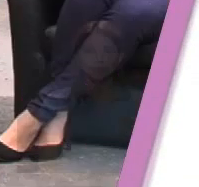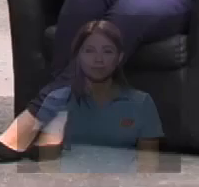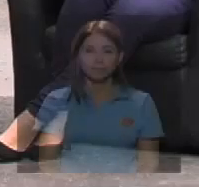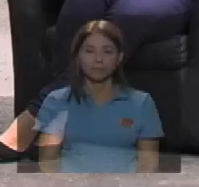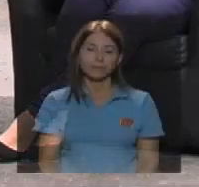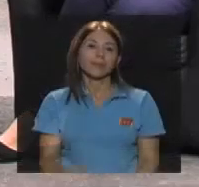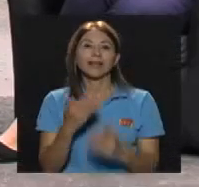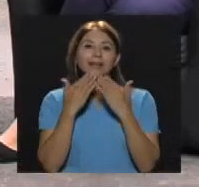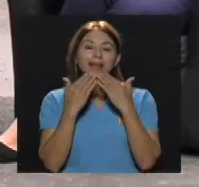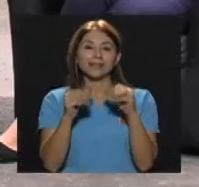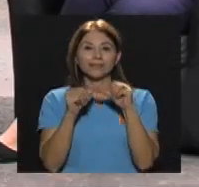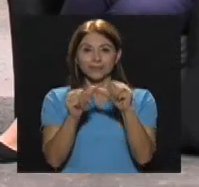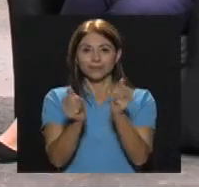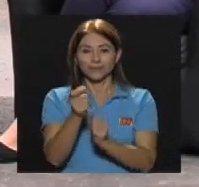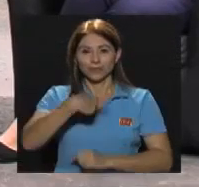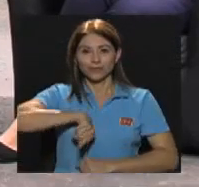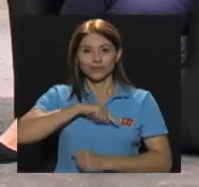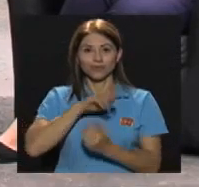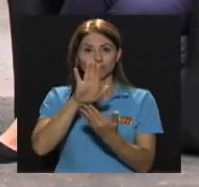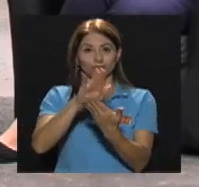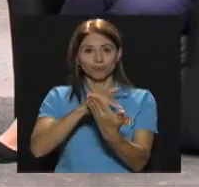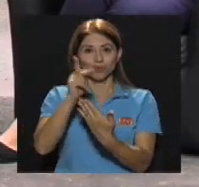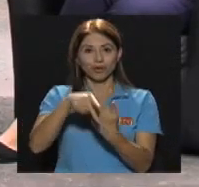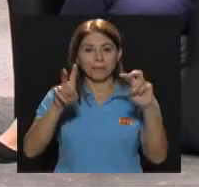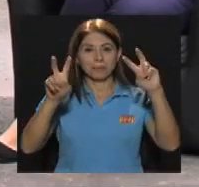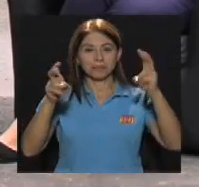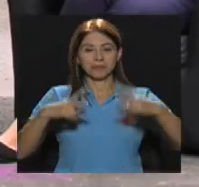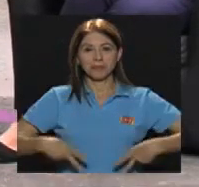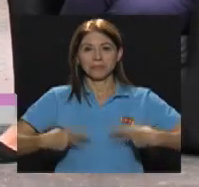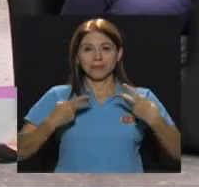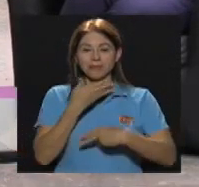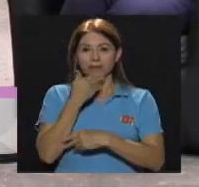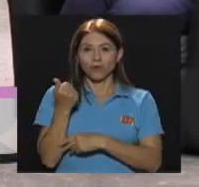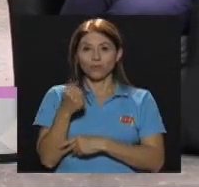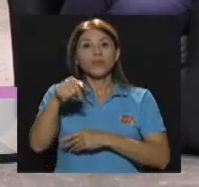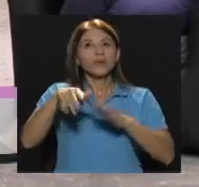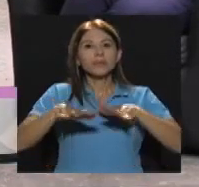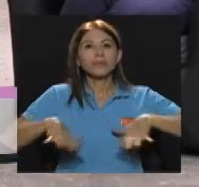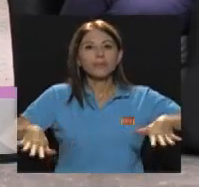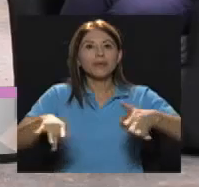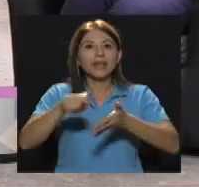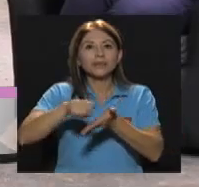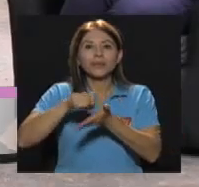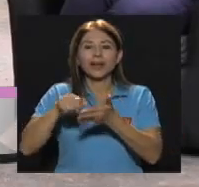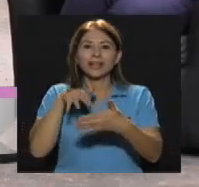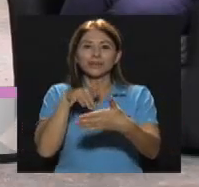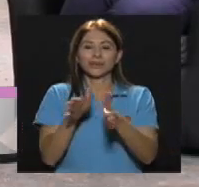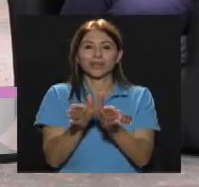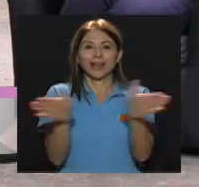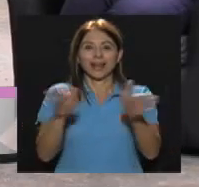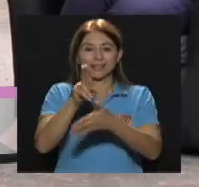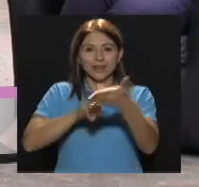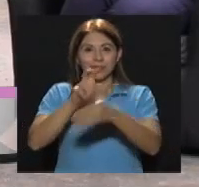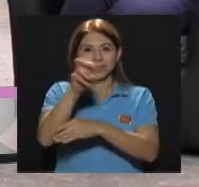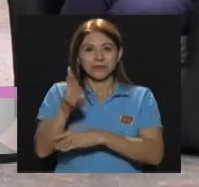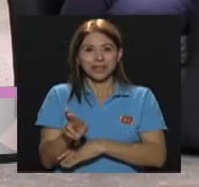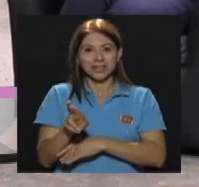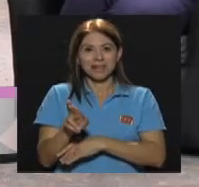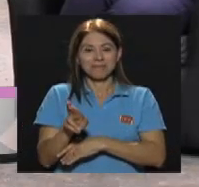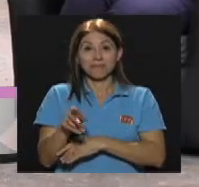Muchas gracias por continuar con nosotros en su programa Vivir Mejor. El día de hoy desde la Escuela de Estudios Generales de la Universidad de Costa Rica. Y